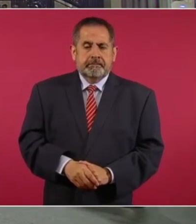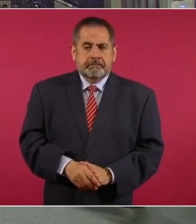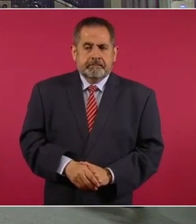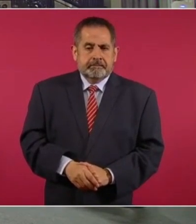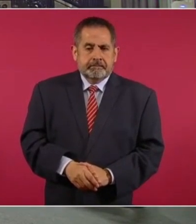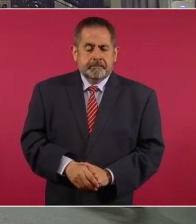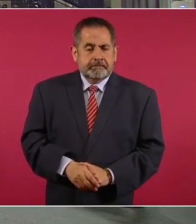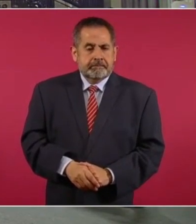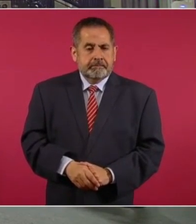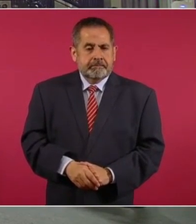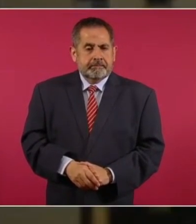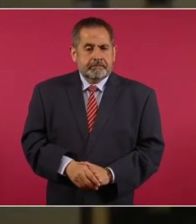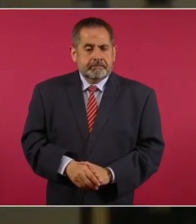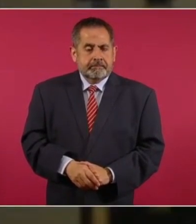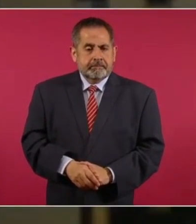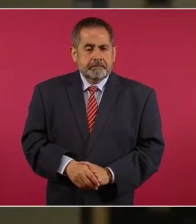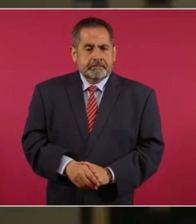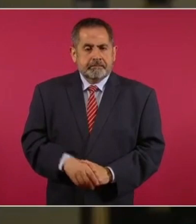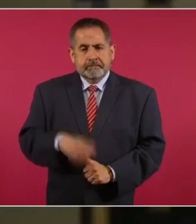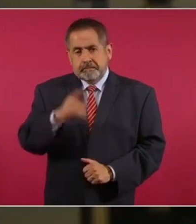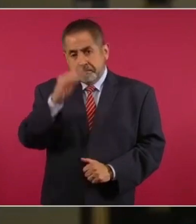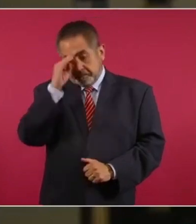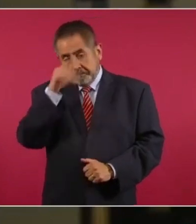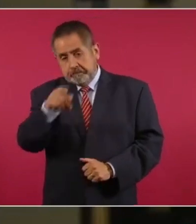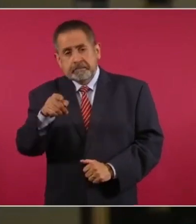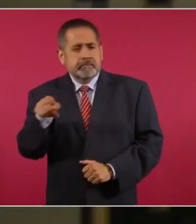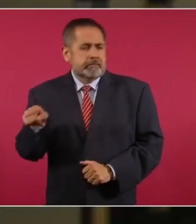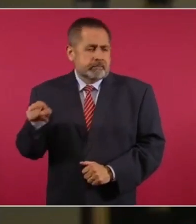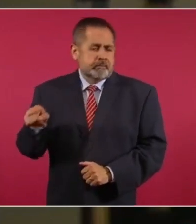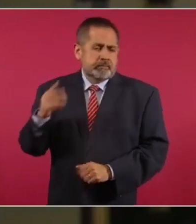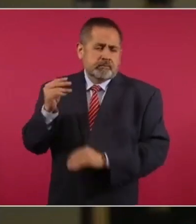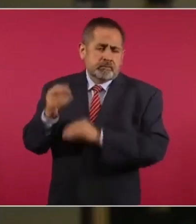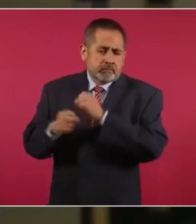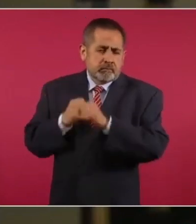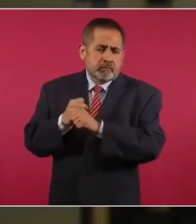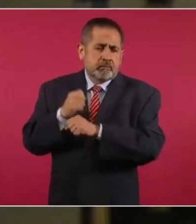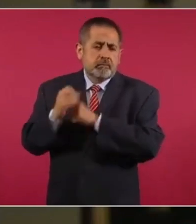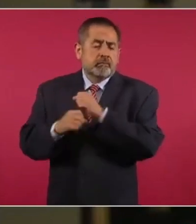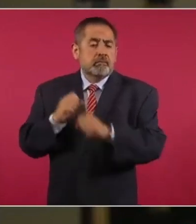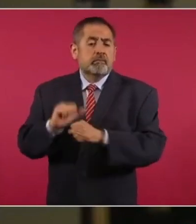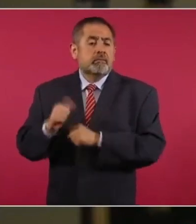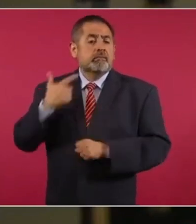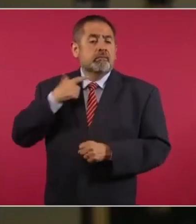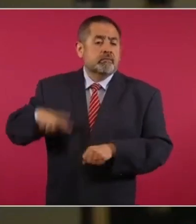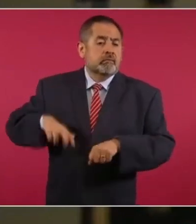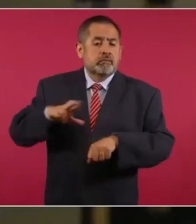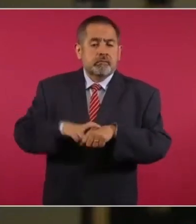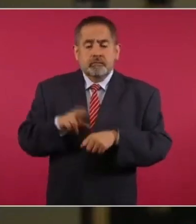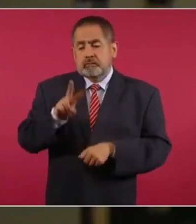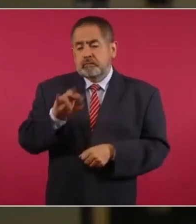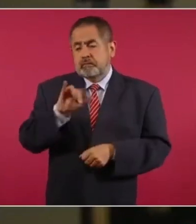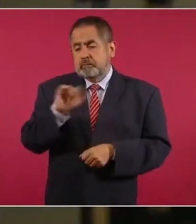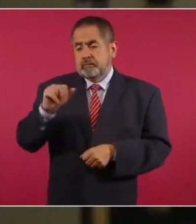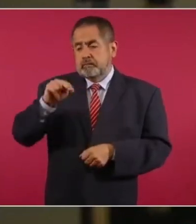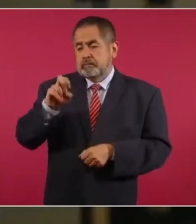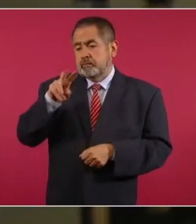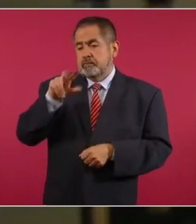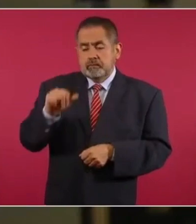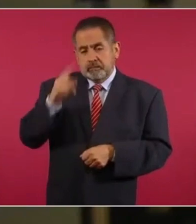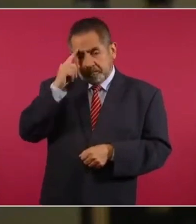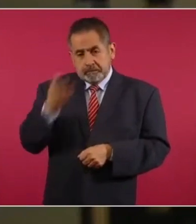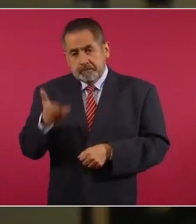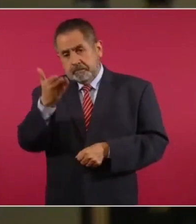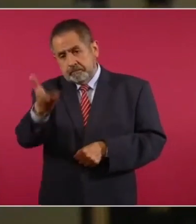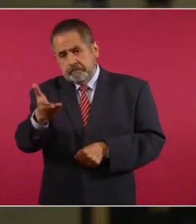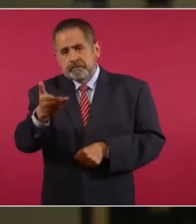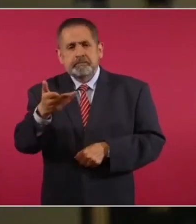Si ha considerado la solicitud que durante varios años viene pidiendo el exgobernador Mario Ernesto Villanueva Madrid, en la cual